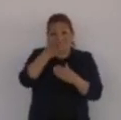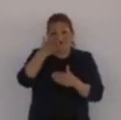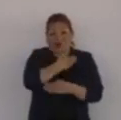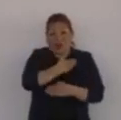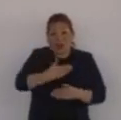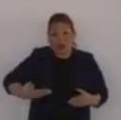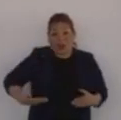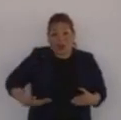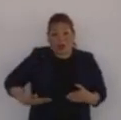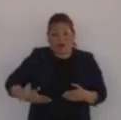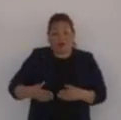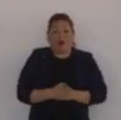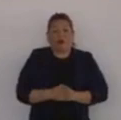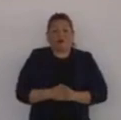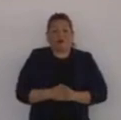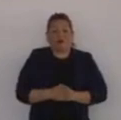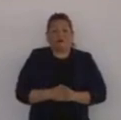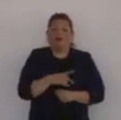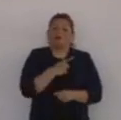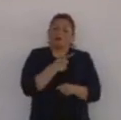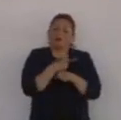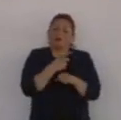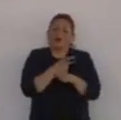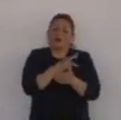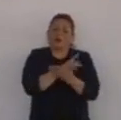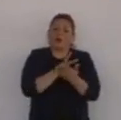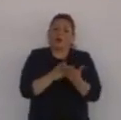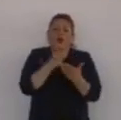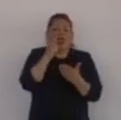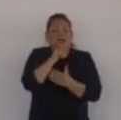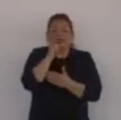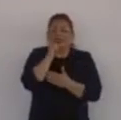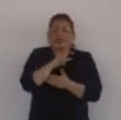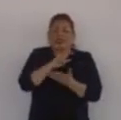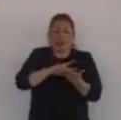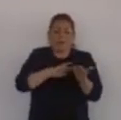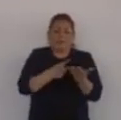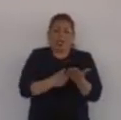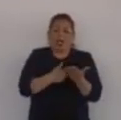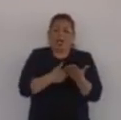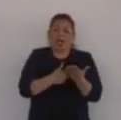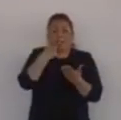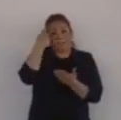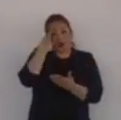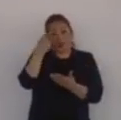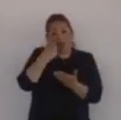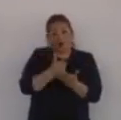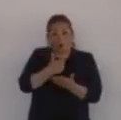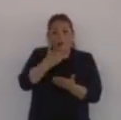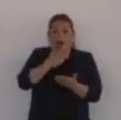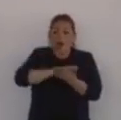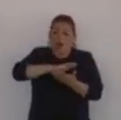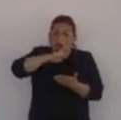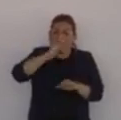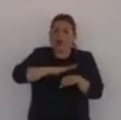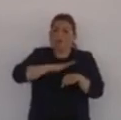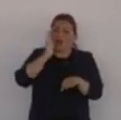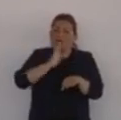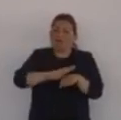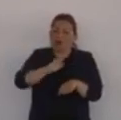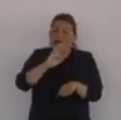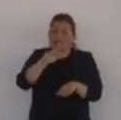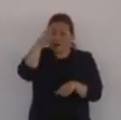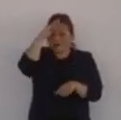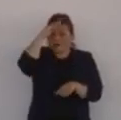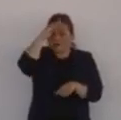de la República, su primer propuesta siempre fue duplicar el monto de la pensión de adultos mayores y hacer